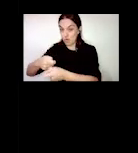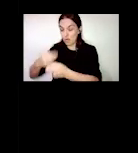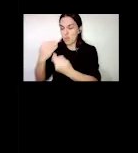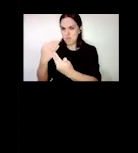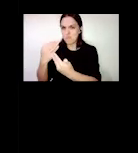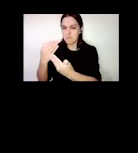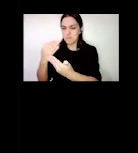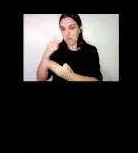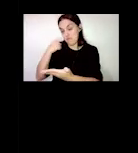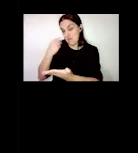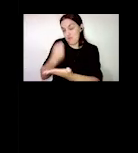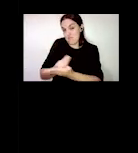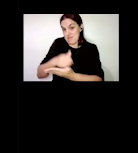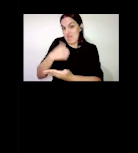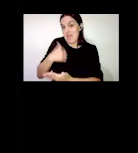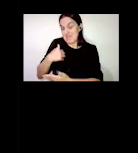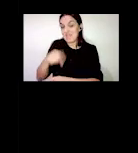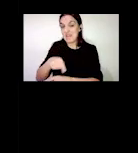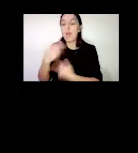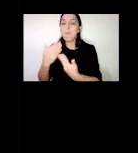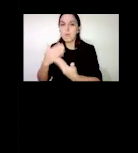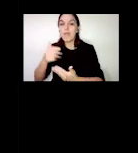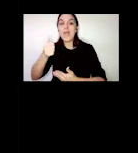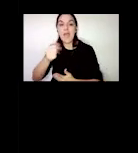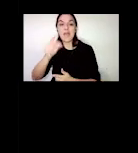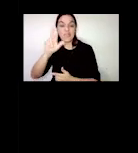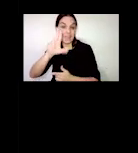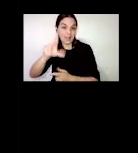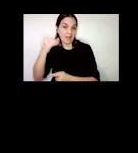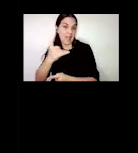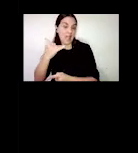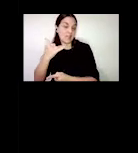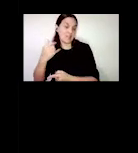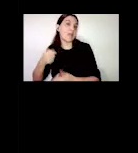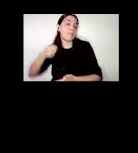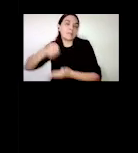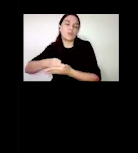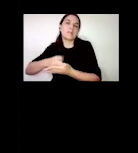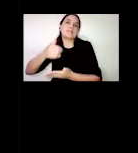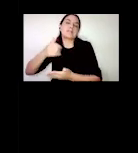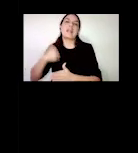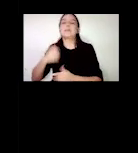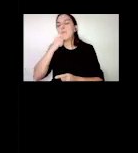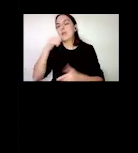residente argentino, puede tener un ADR de inversiones argentinas. Por ejemplo, ADR es Banco Galicia.